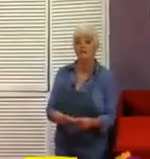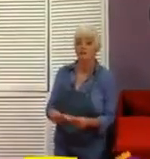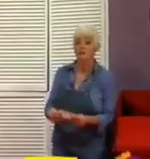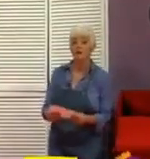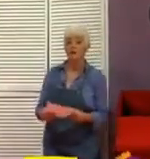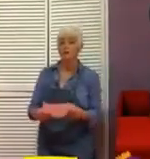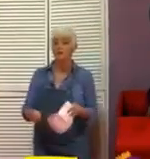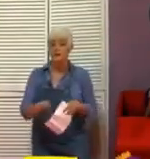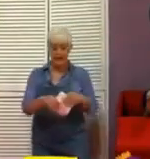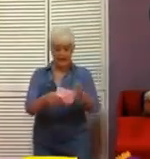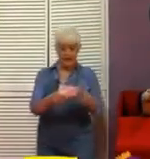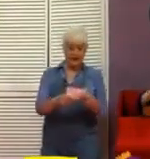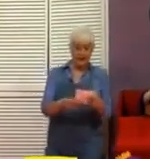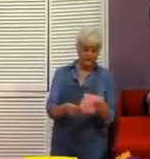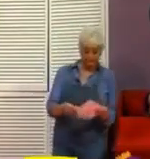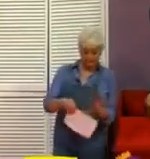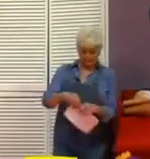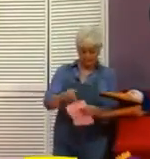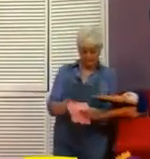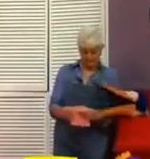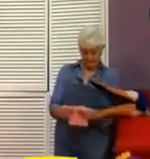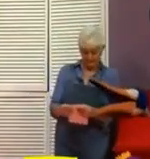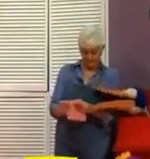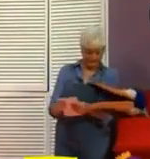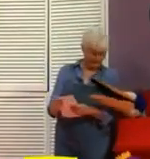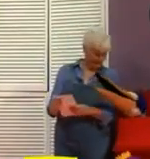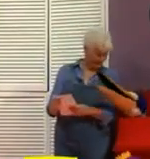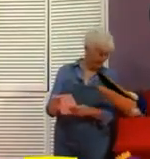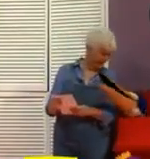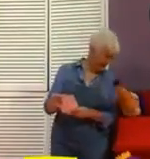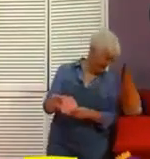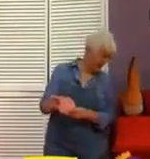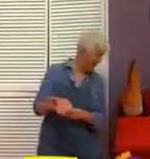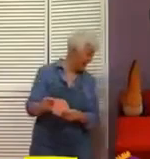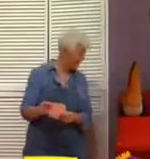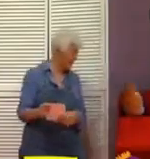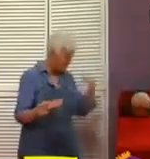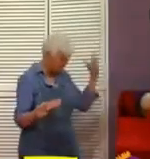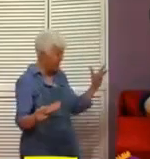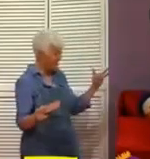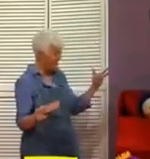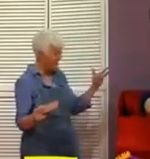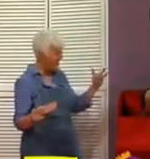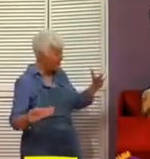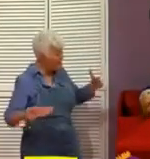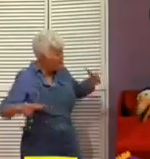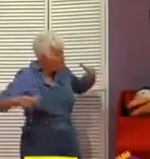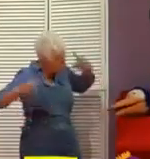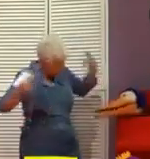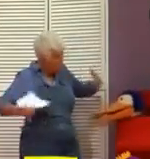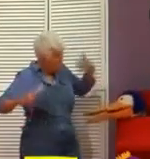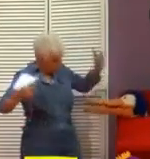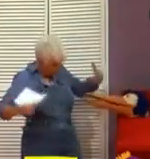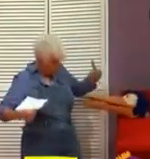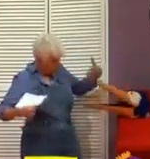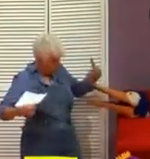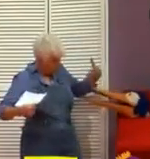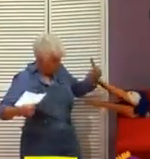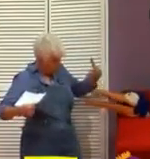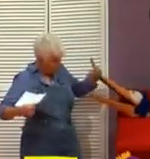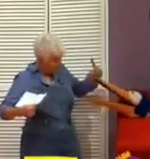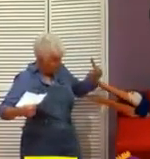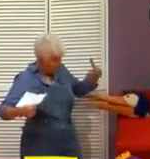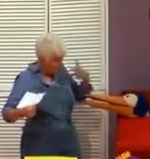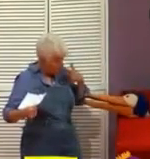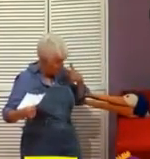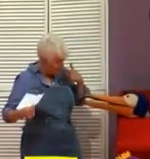el Facebook y el Twitter. ¡Sí! ¡Te acordaste, Sofía! ¿Ves? Son las cosas de la edad. Uno recupera